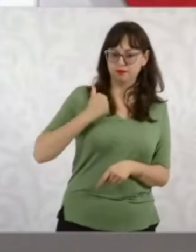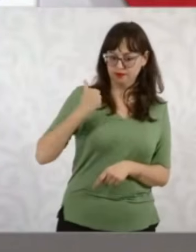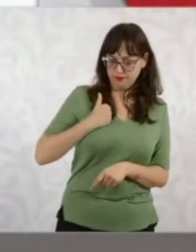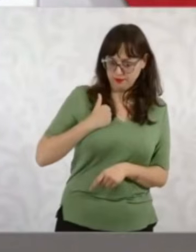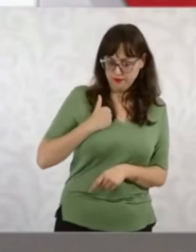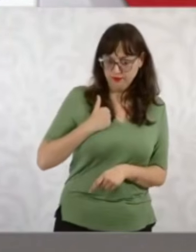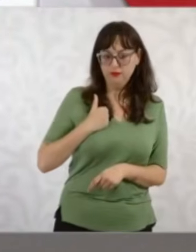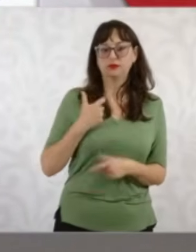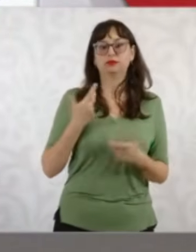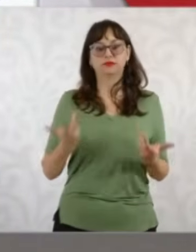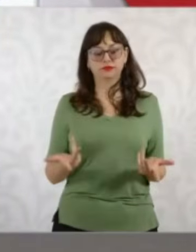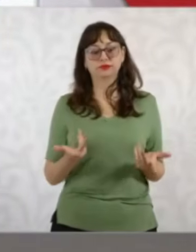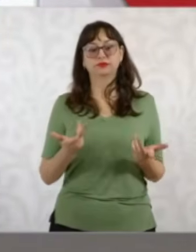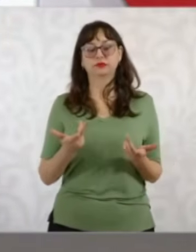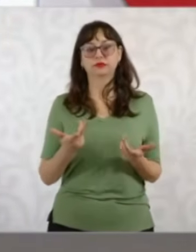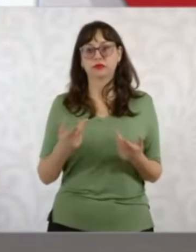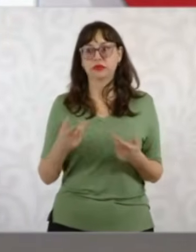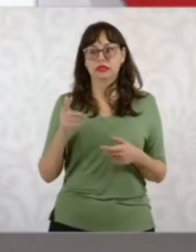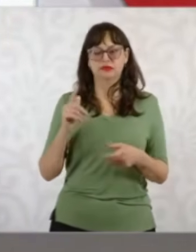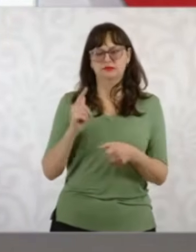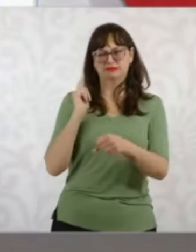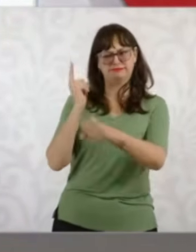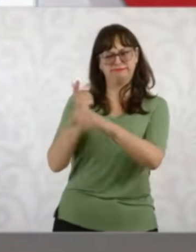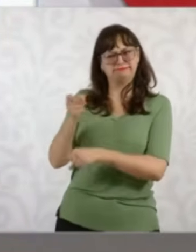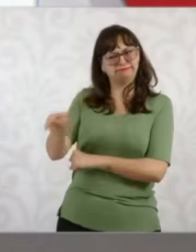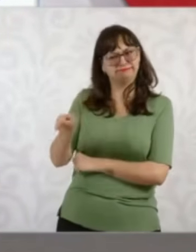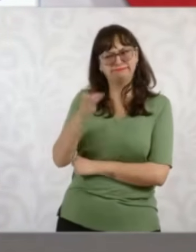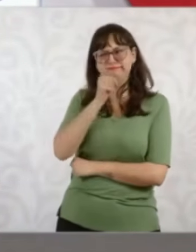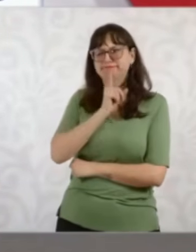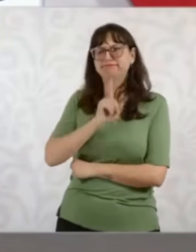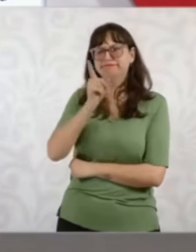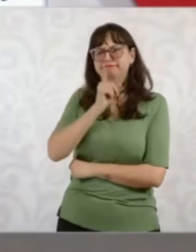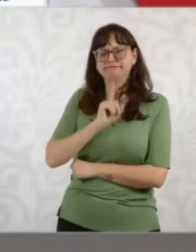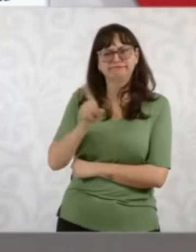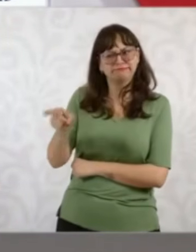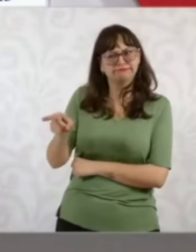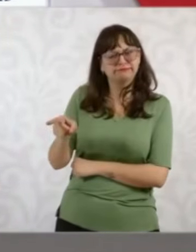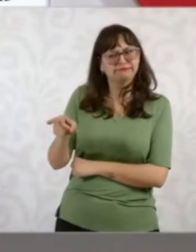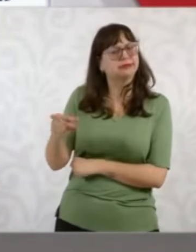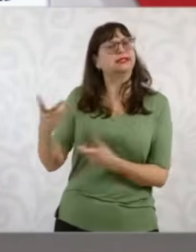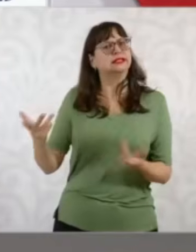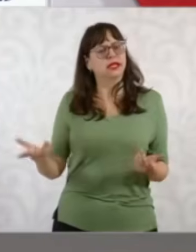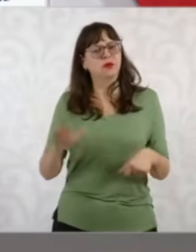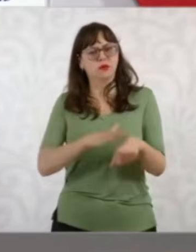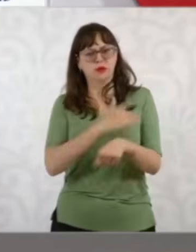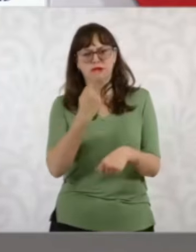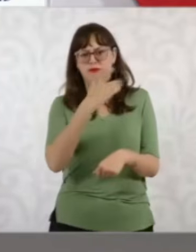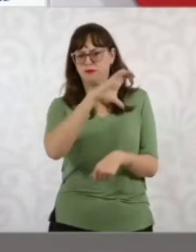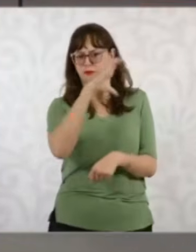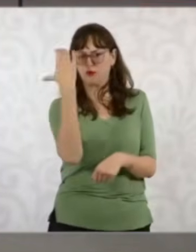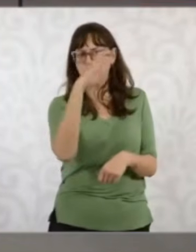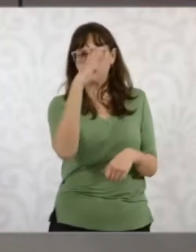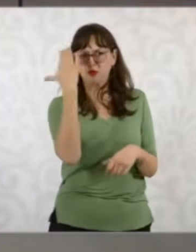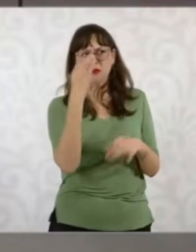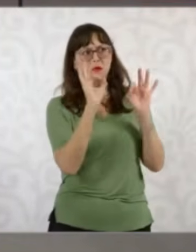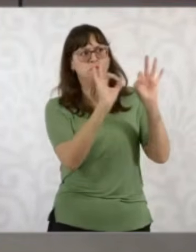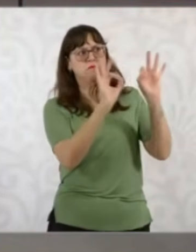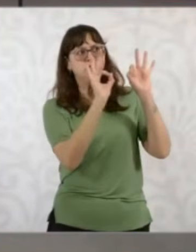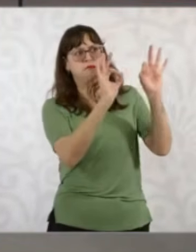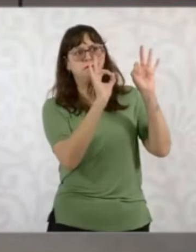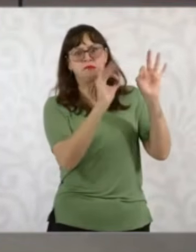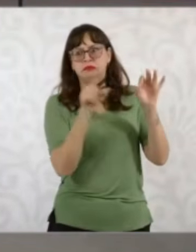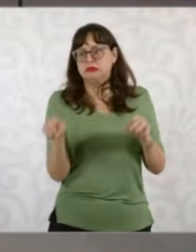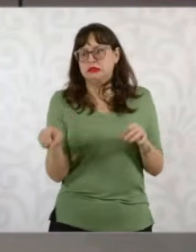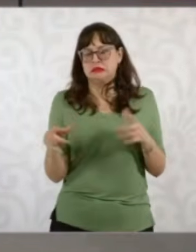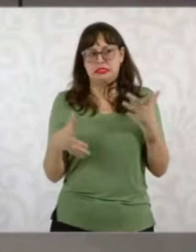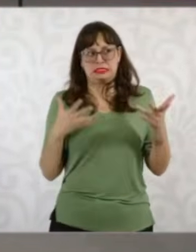y empiezan a salir estas fotografías de esta visita exitosa. Entonces se les